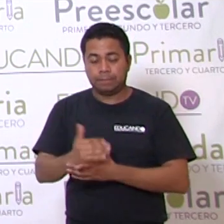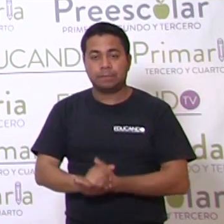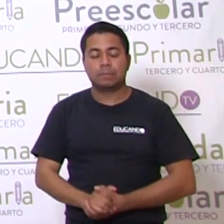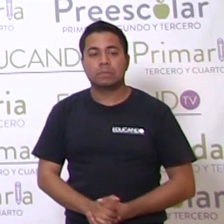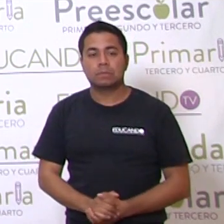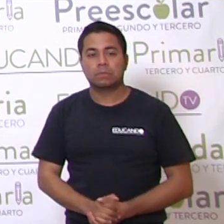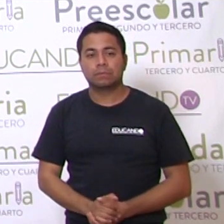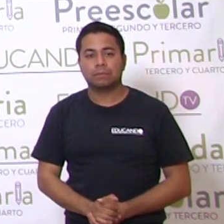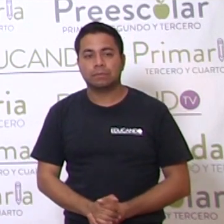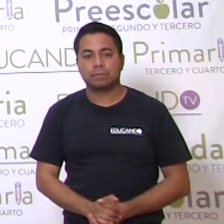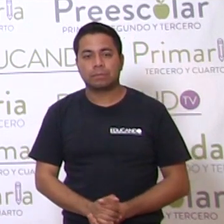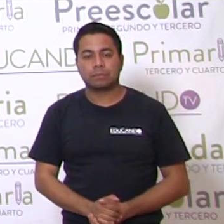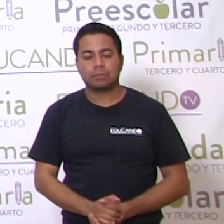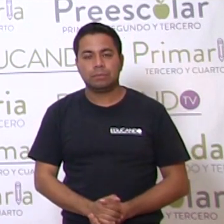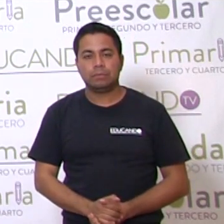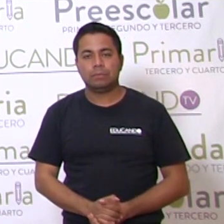ahora